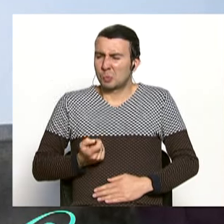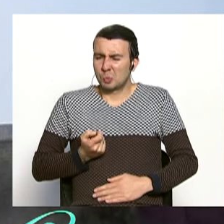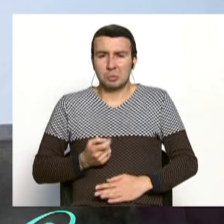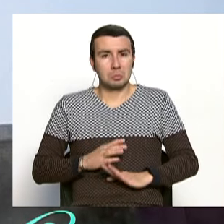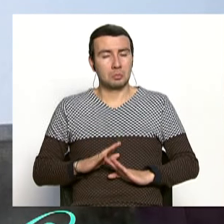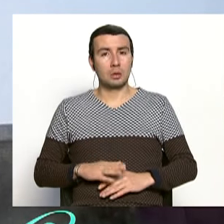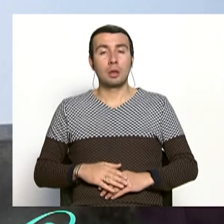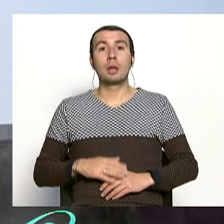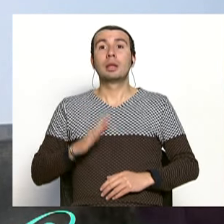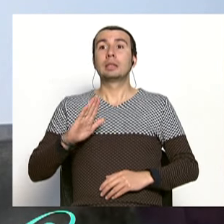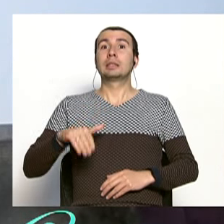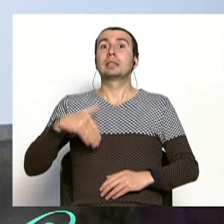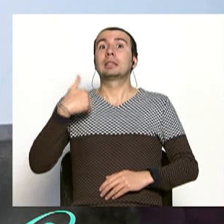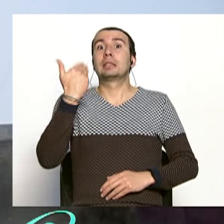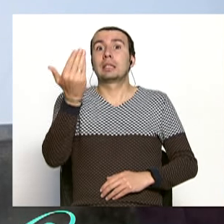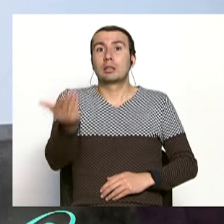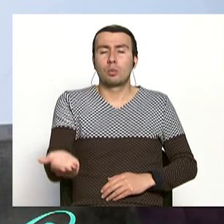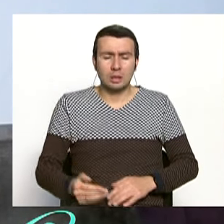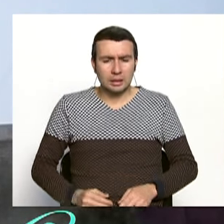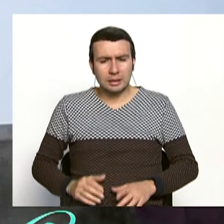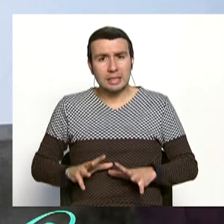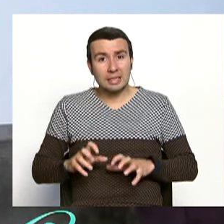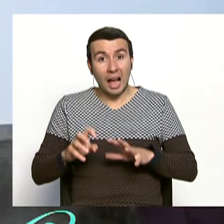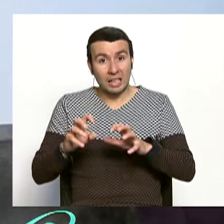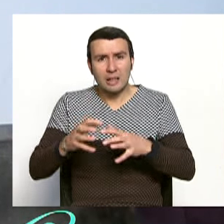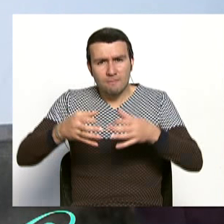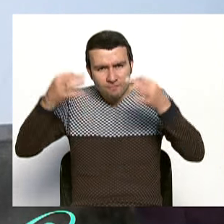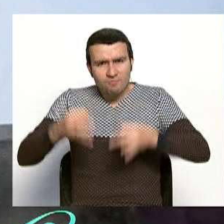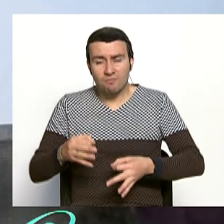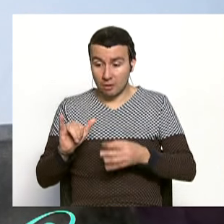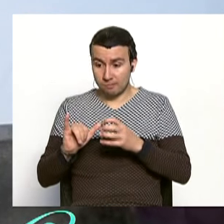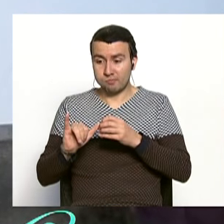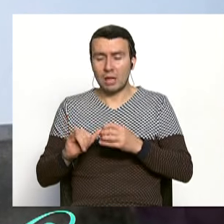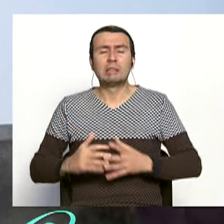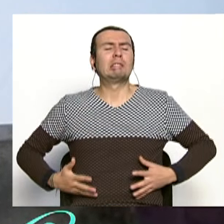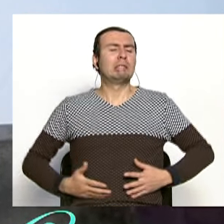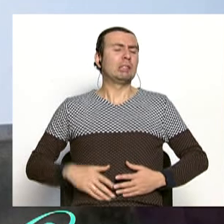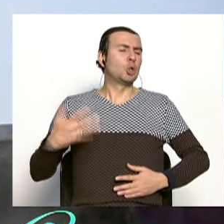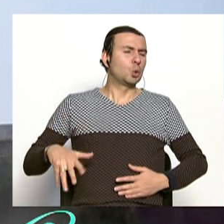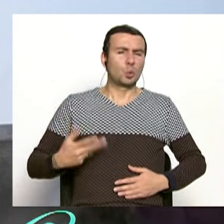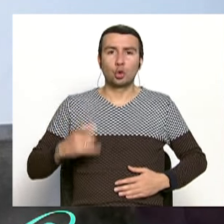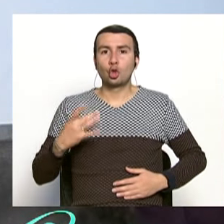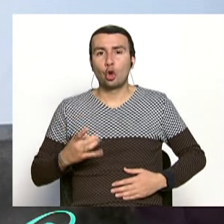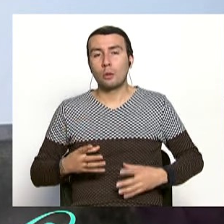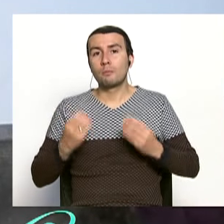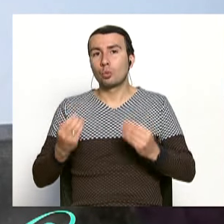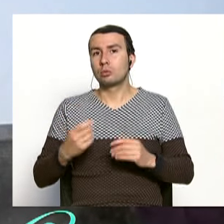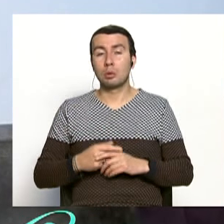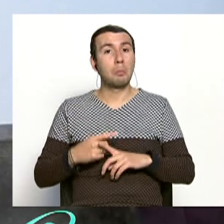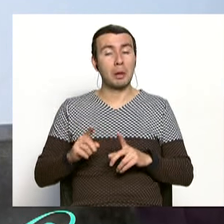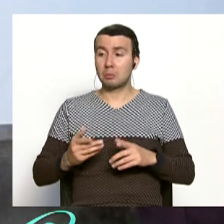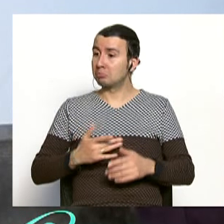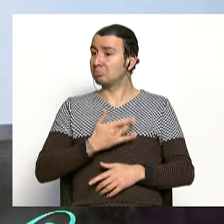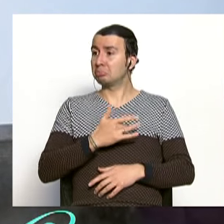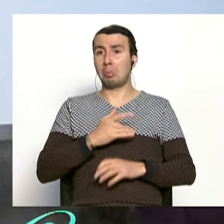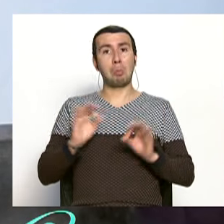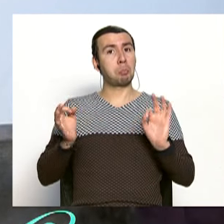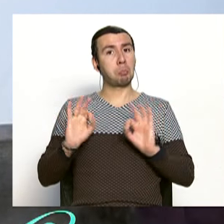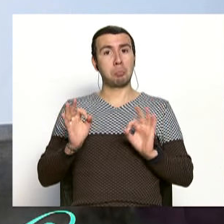ya ha avanzado eh se presentan ya algunas manifestaciones importantes pero en el comienzo no eh de